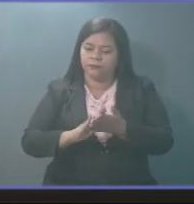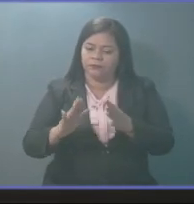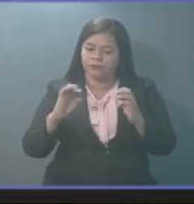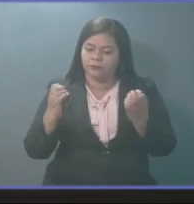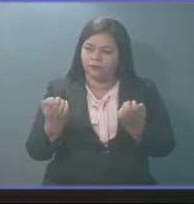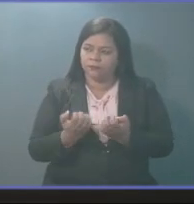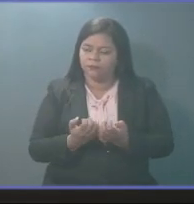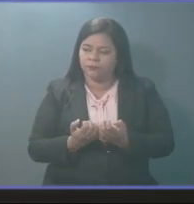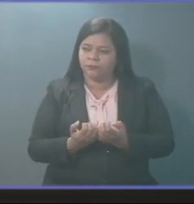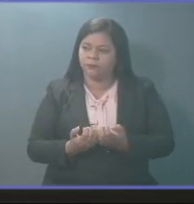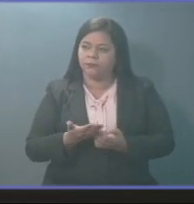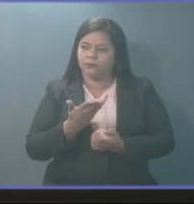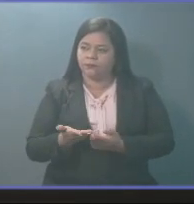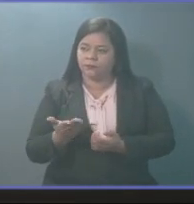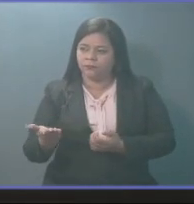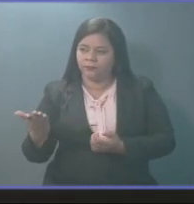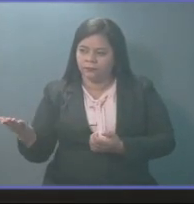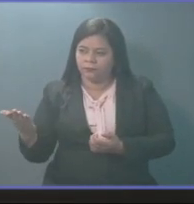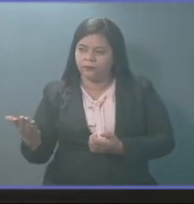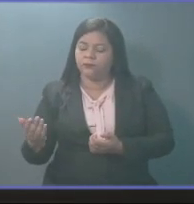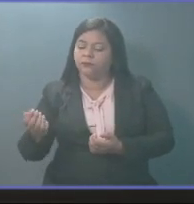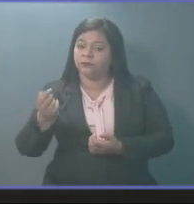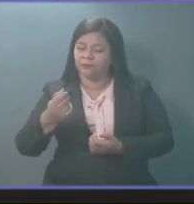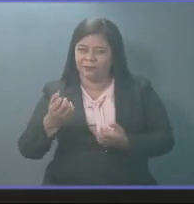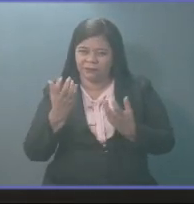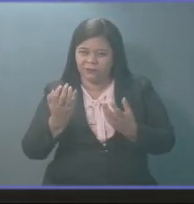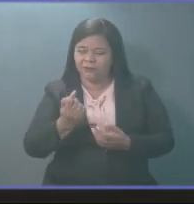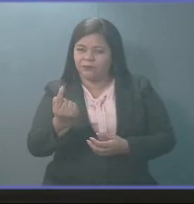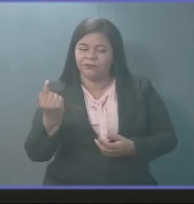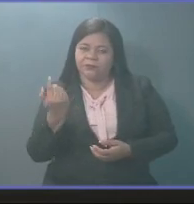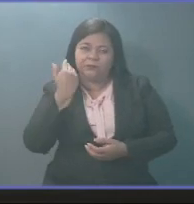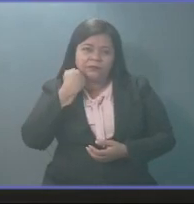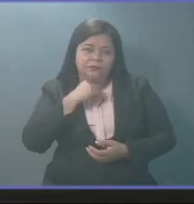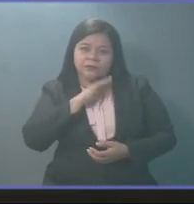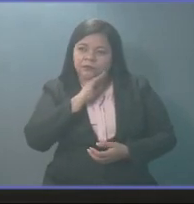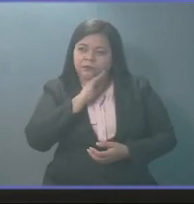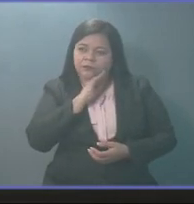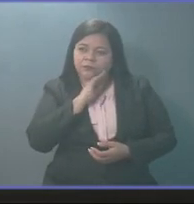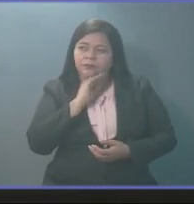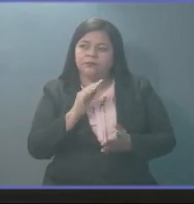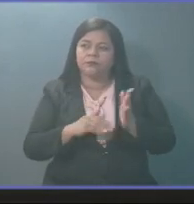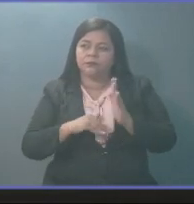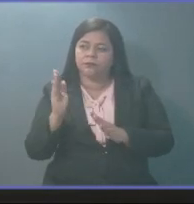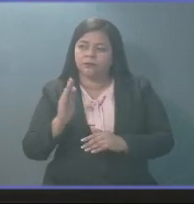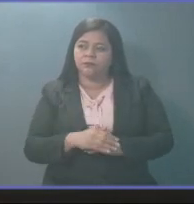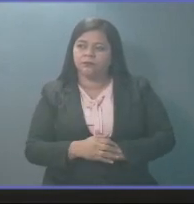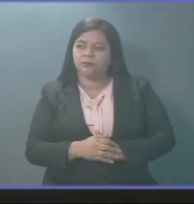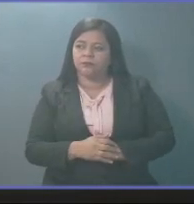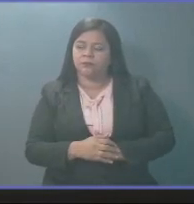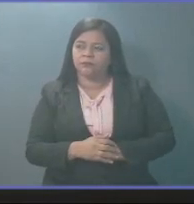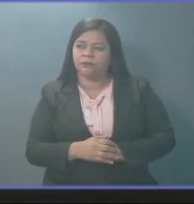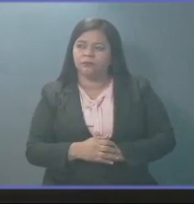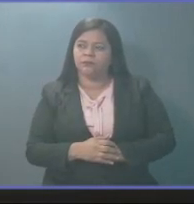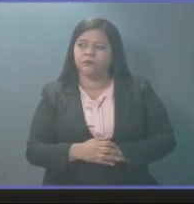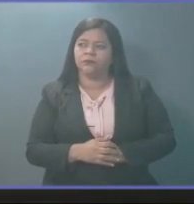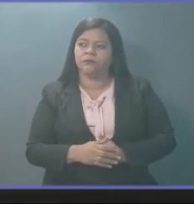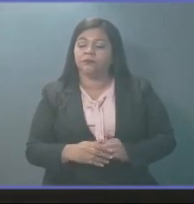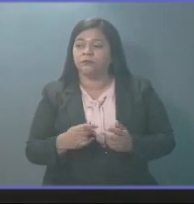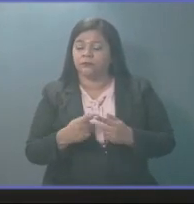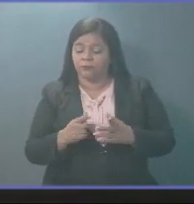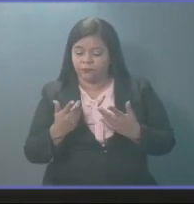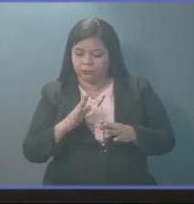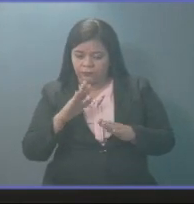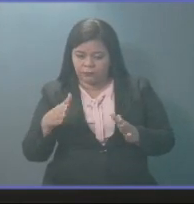y al tratamiento de miles de salvadoreños para enfrentar esta pandemia. No solo